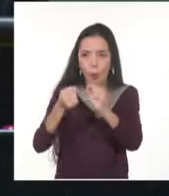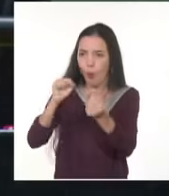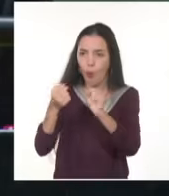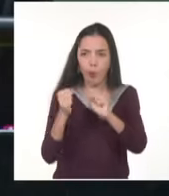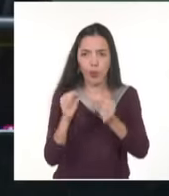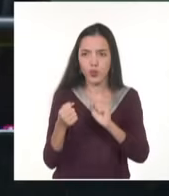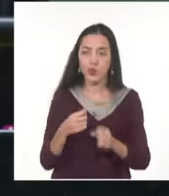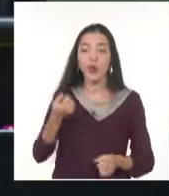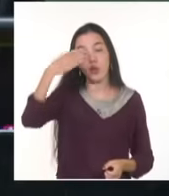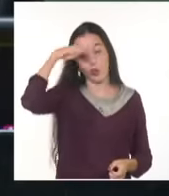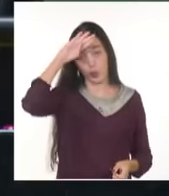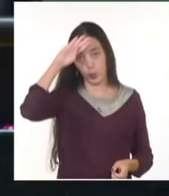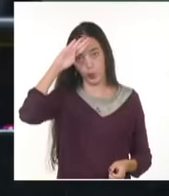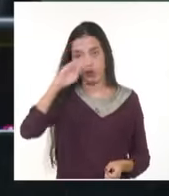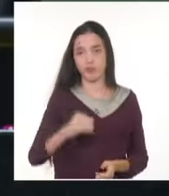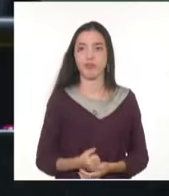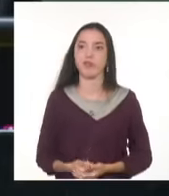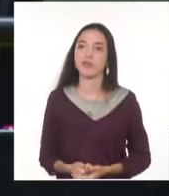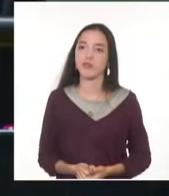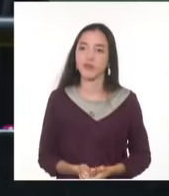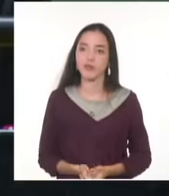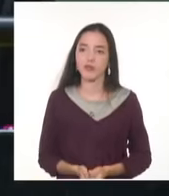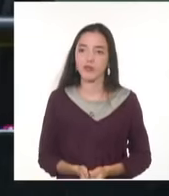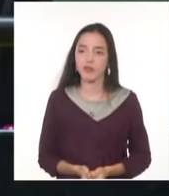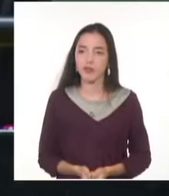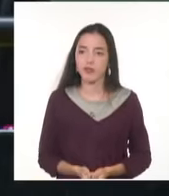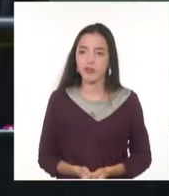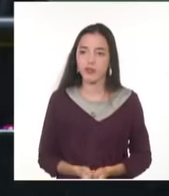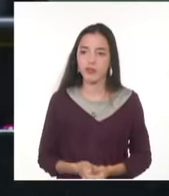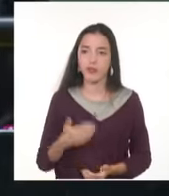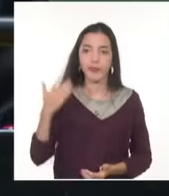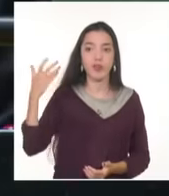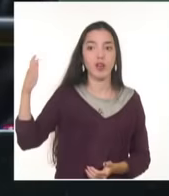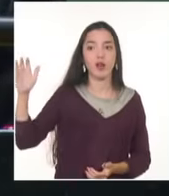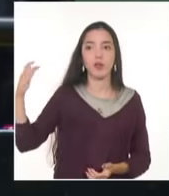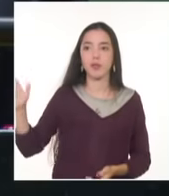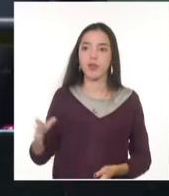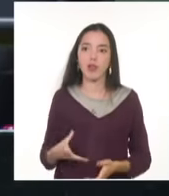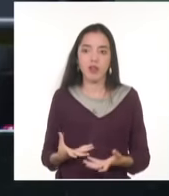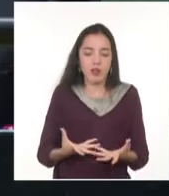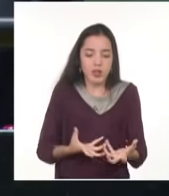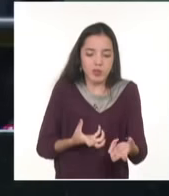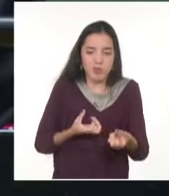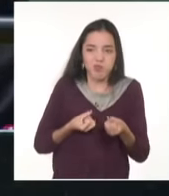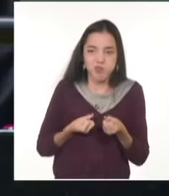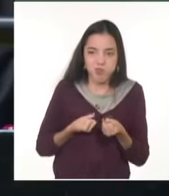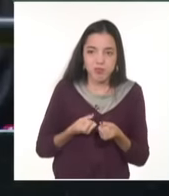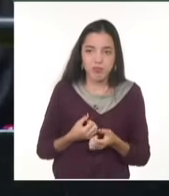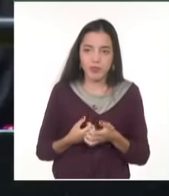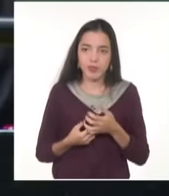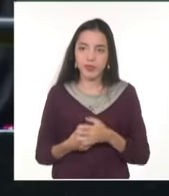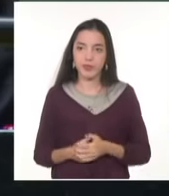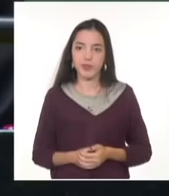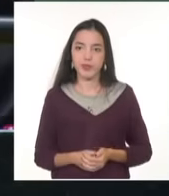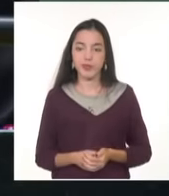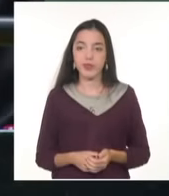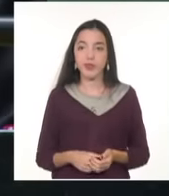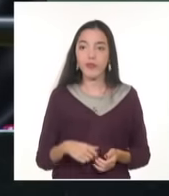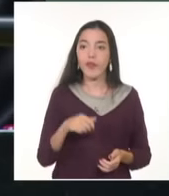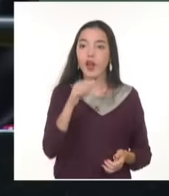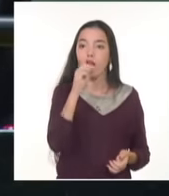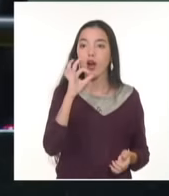Cuba. Es una vieja ambición anclada en la doctrina Monroe